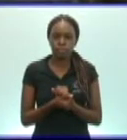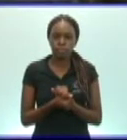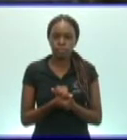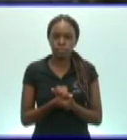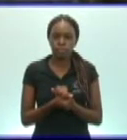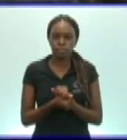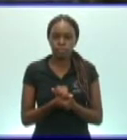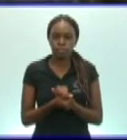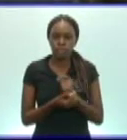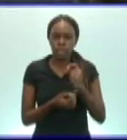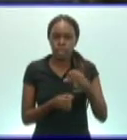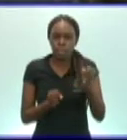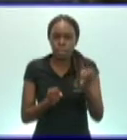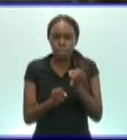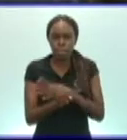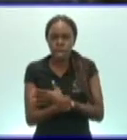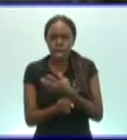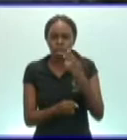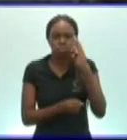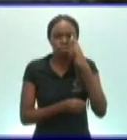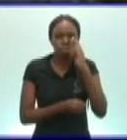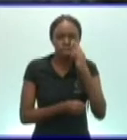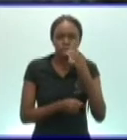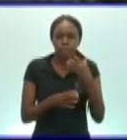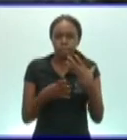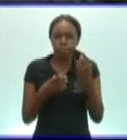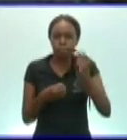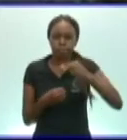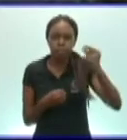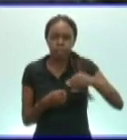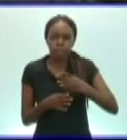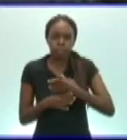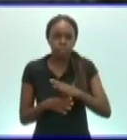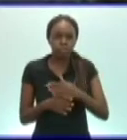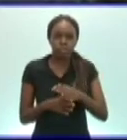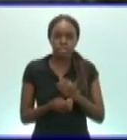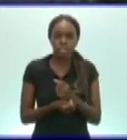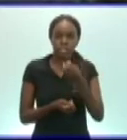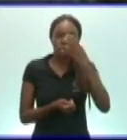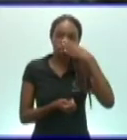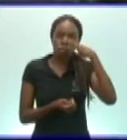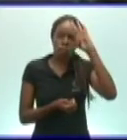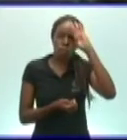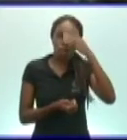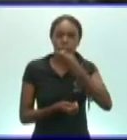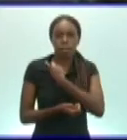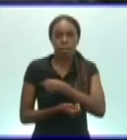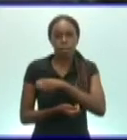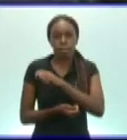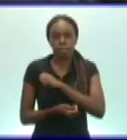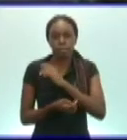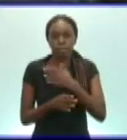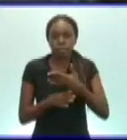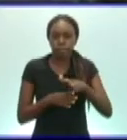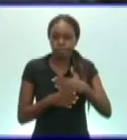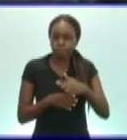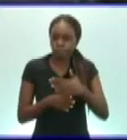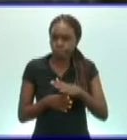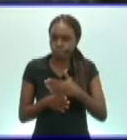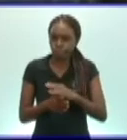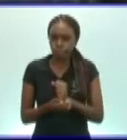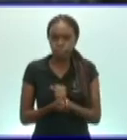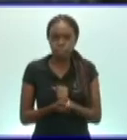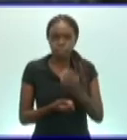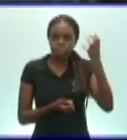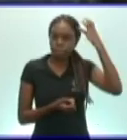encontramos blancos, negros, mulatos, pero también estaban cubanos y españoles. O sea, este gobierno que